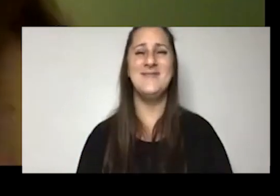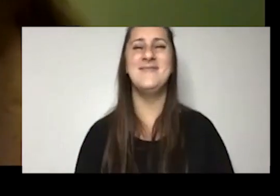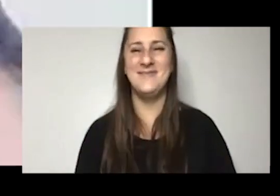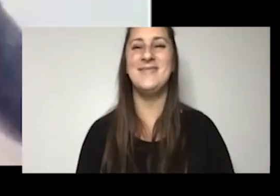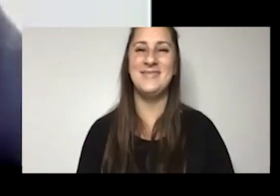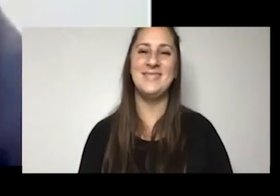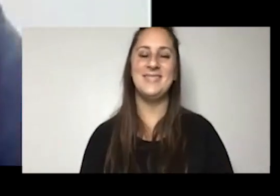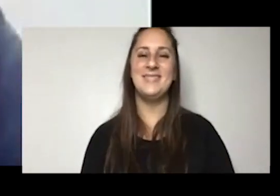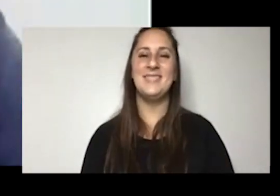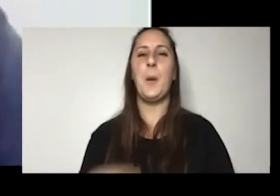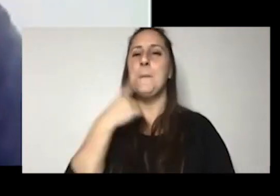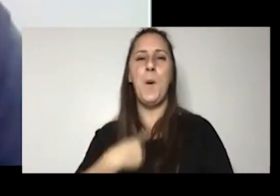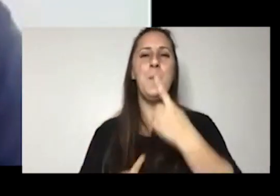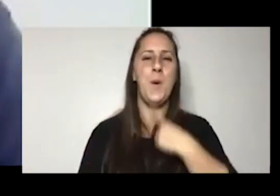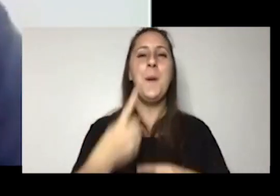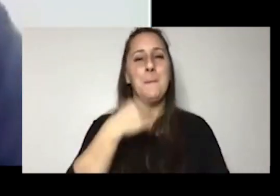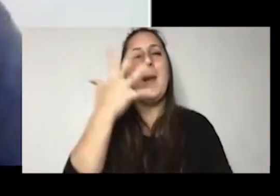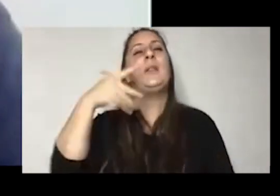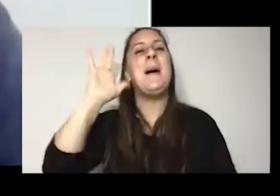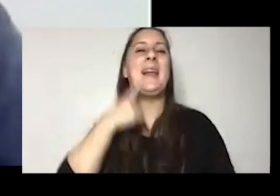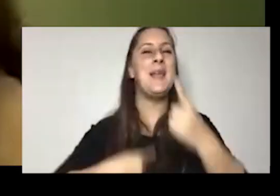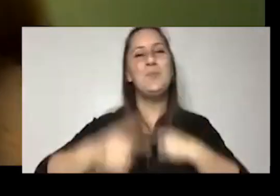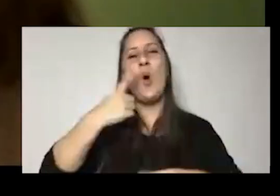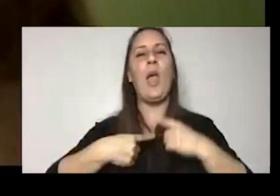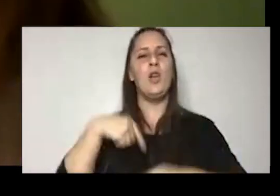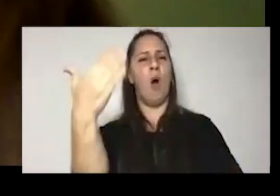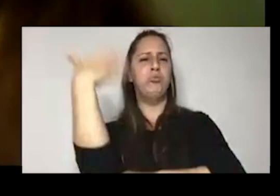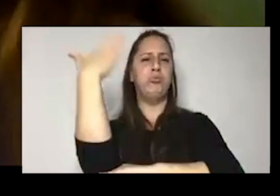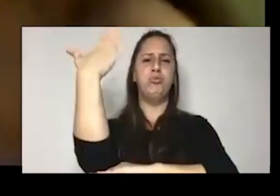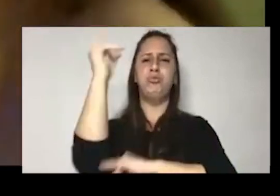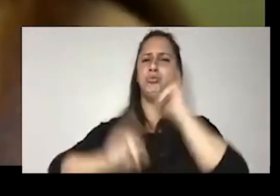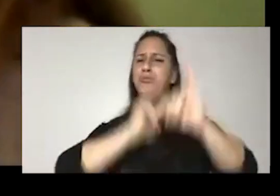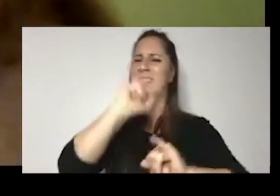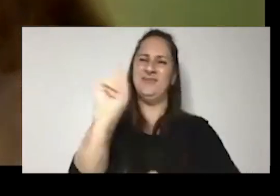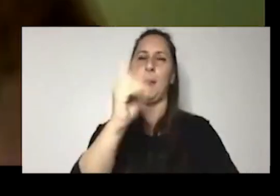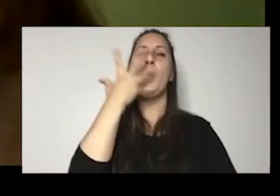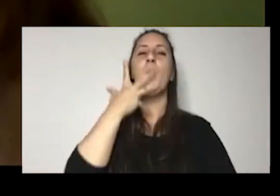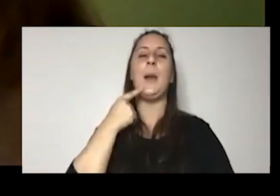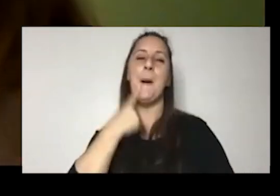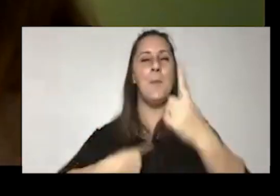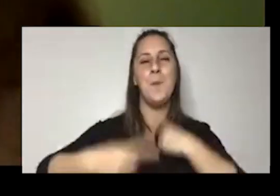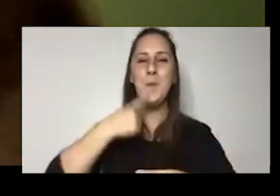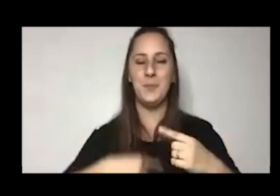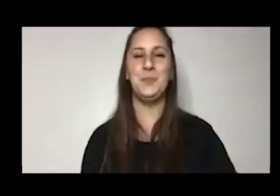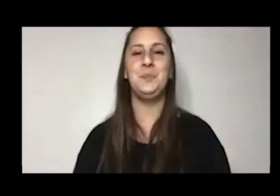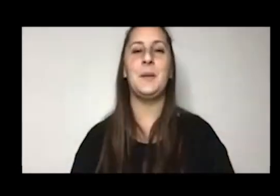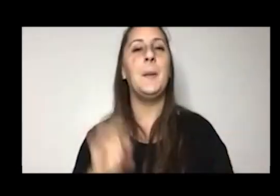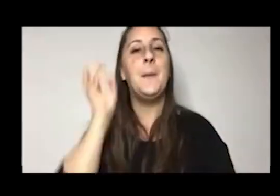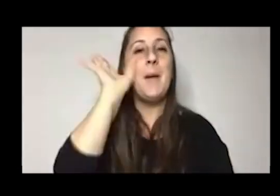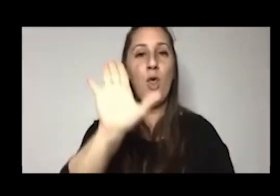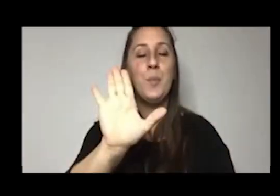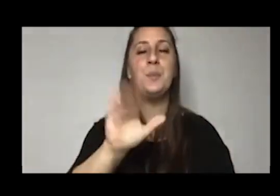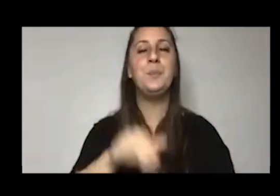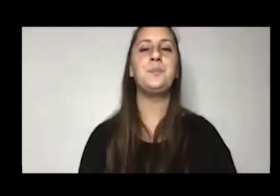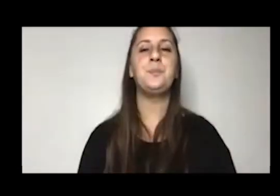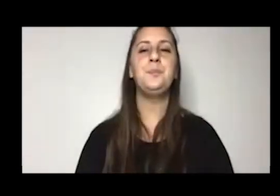me gusta más responder. ¿Sí? Perfecto, dale. Rocío, perdón, ahí. Agus. Sí, perdón. Una cosita